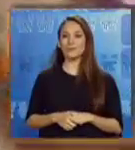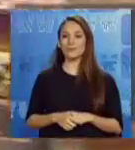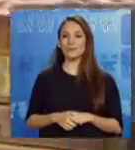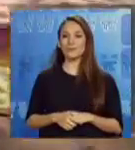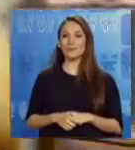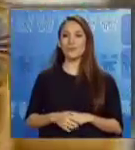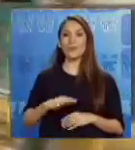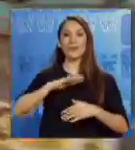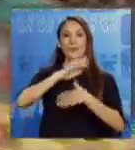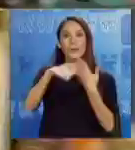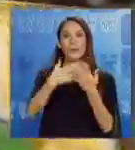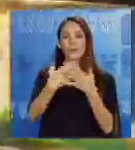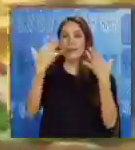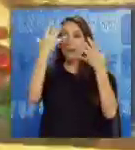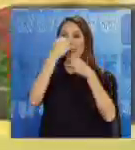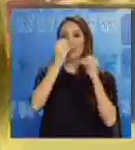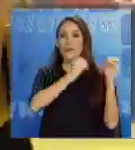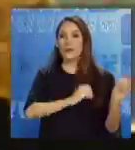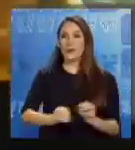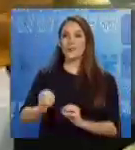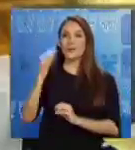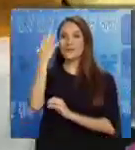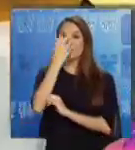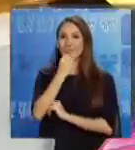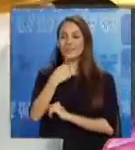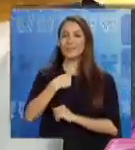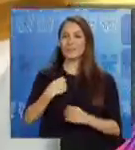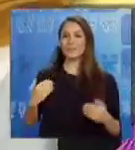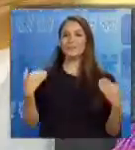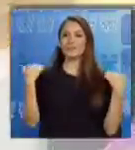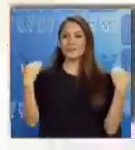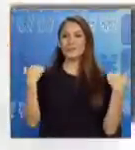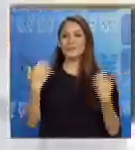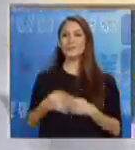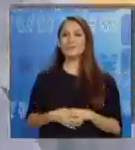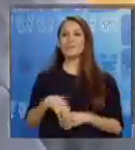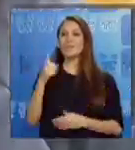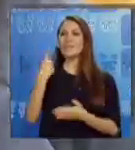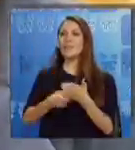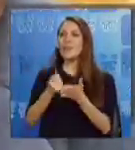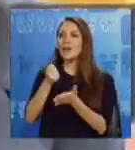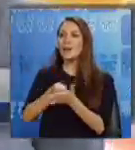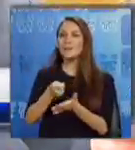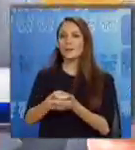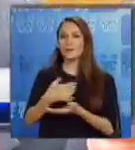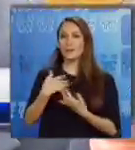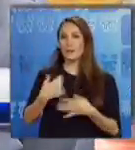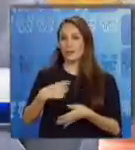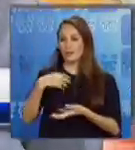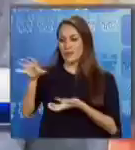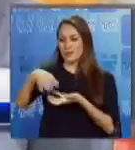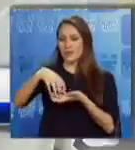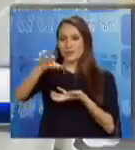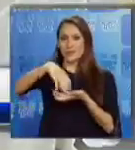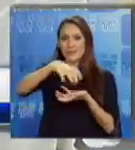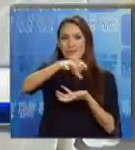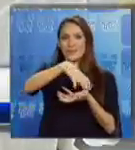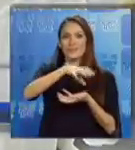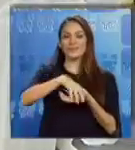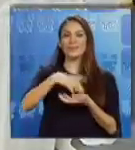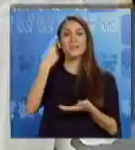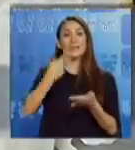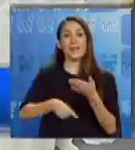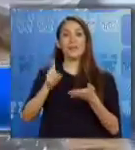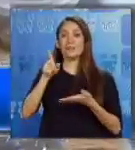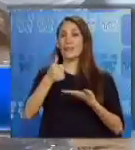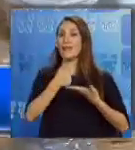Todo tan lindo, todo bien organizado, estamos muy contentas. ¿Qué ha comprado? ¿Qué hemos comprado? Andamos comprando de todo. Un evento